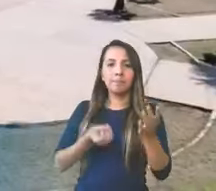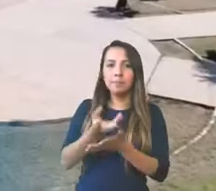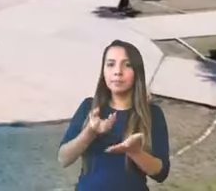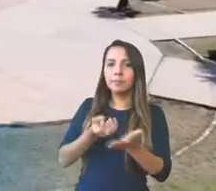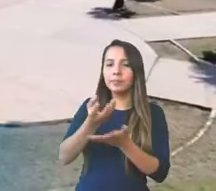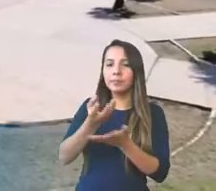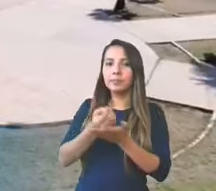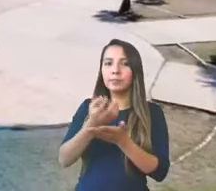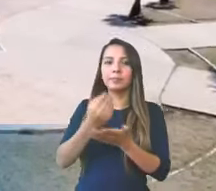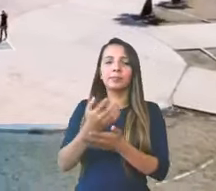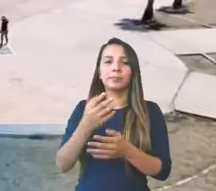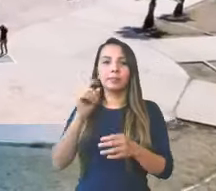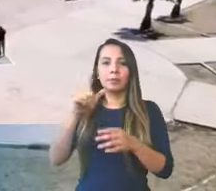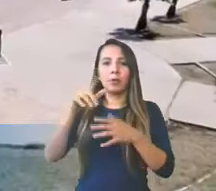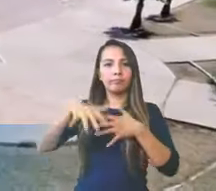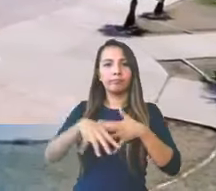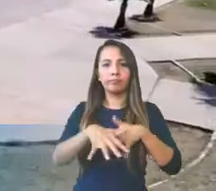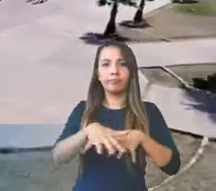segundo piso.